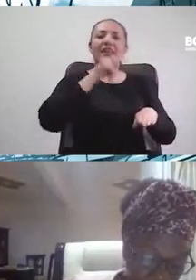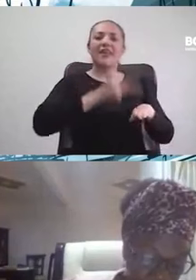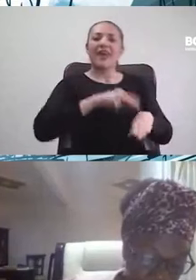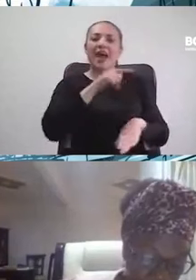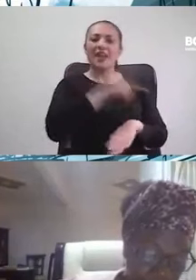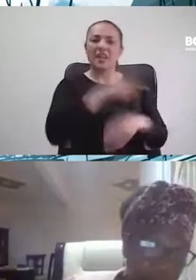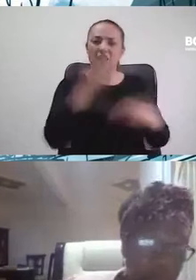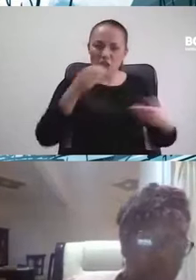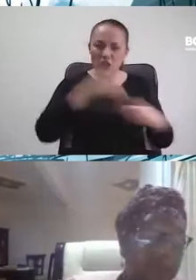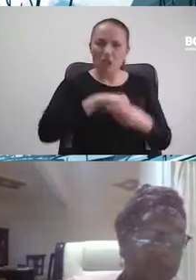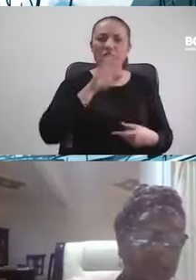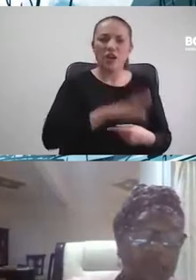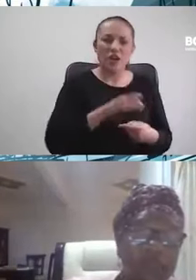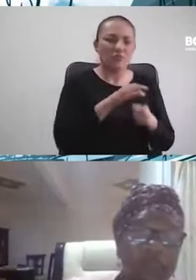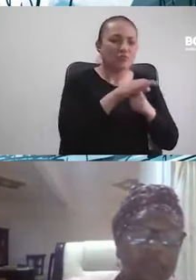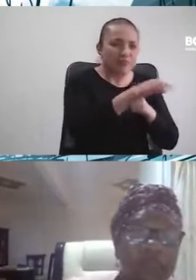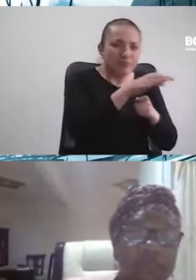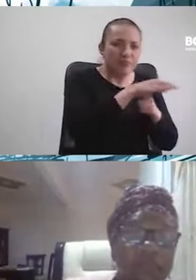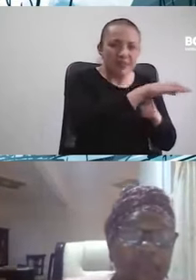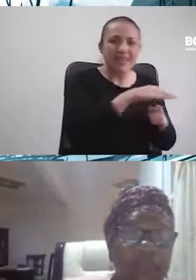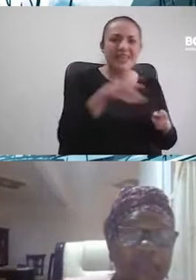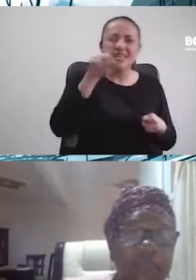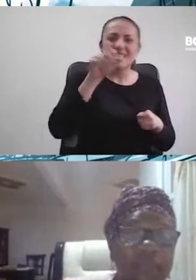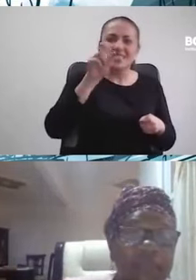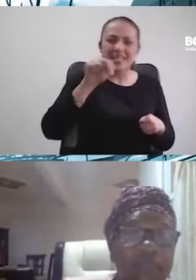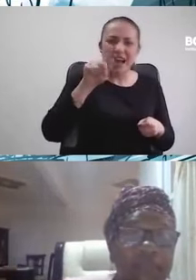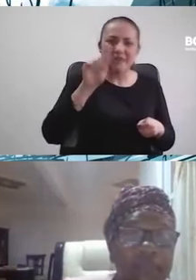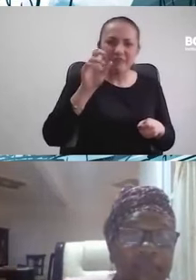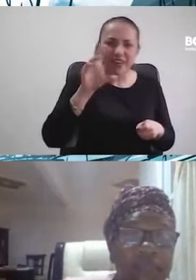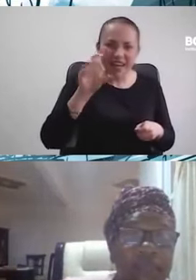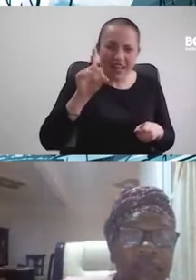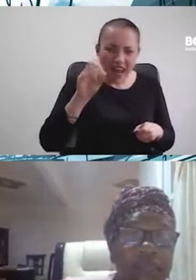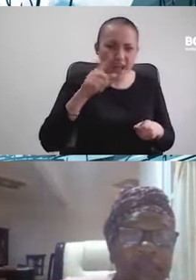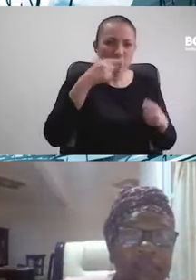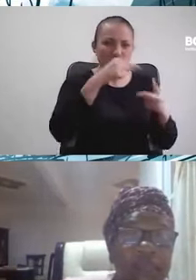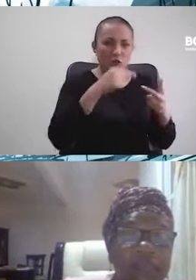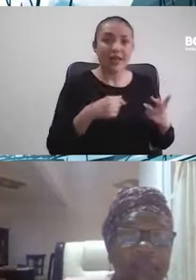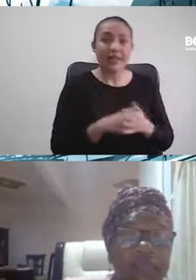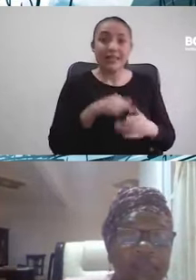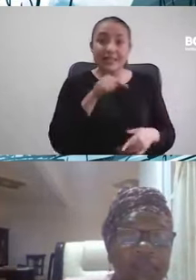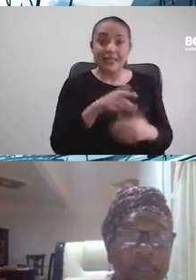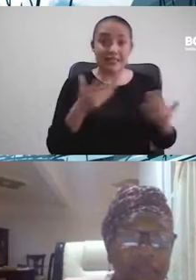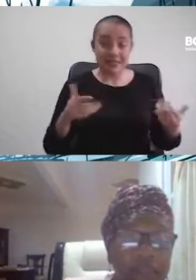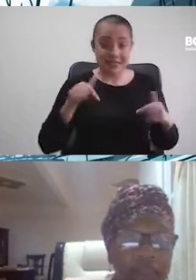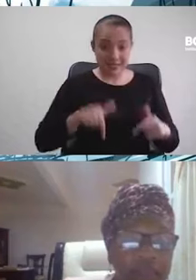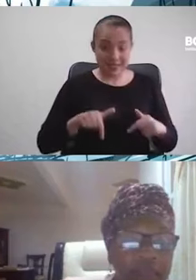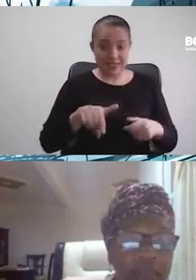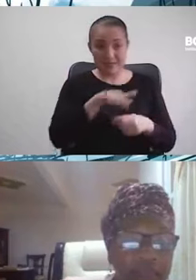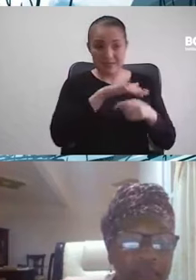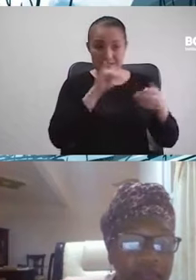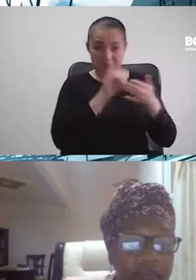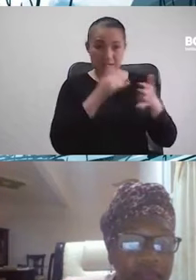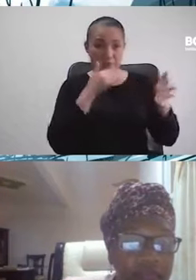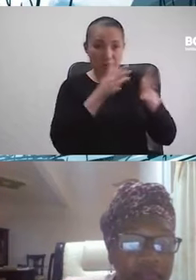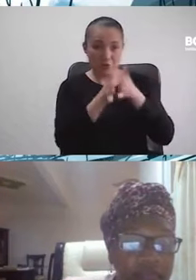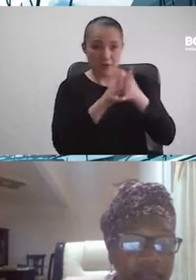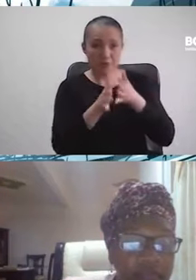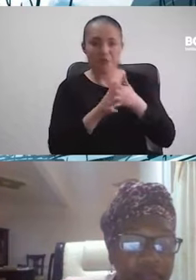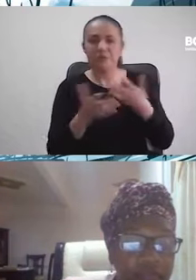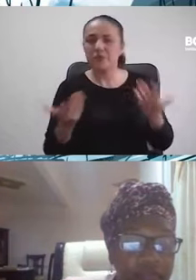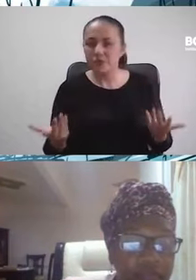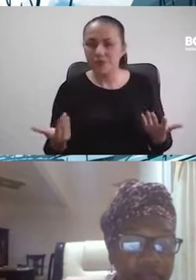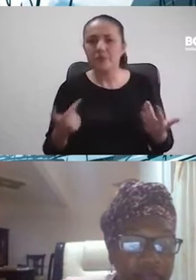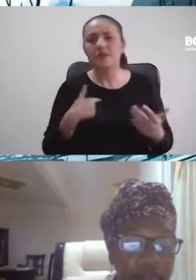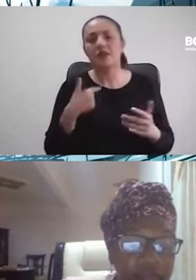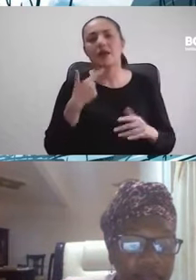La Manca, San Fernando y demás. En ese marco, siguiendo esta línea, les quiero